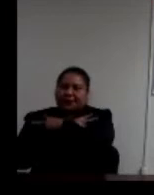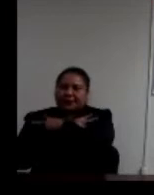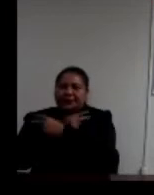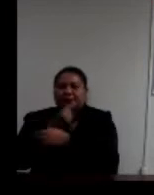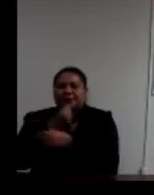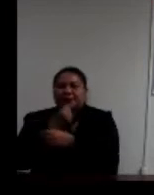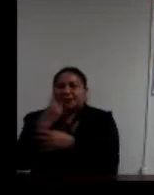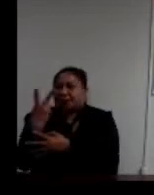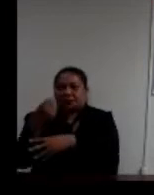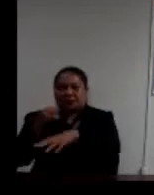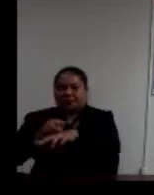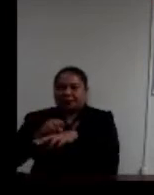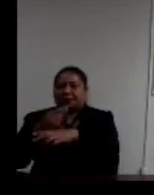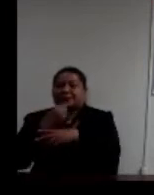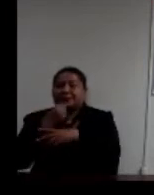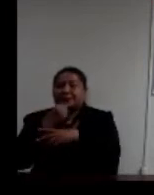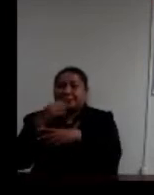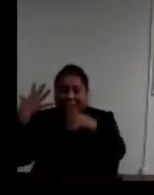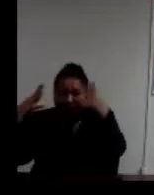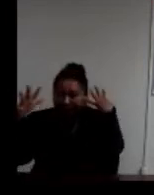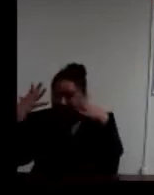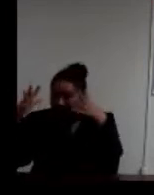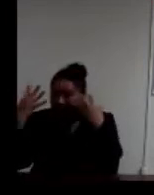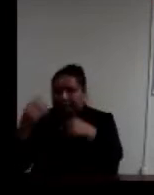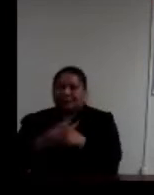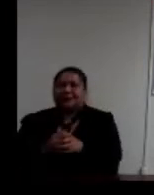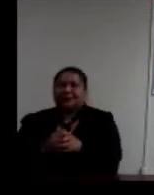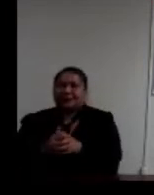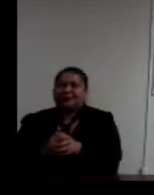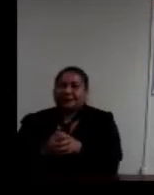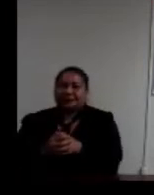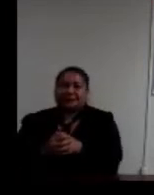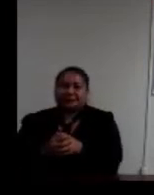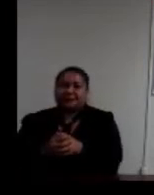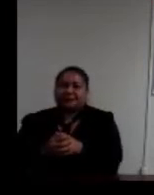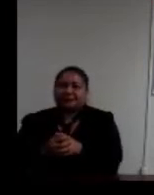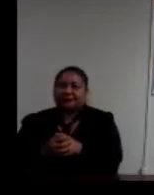las primeras 2 semanas se ponen, básicamente son de ajuste, yo les digo,